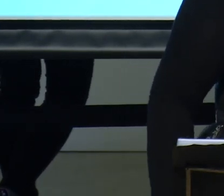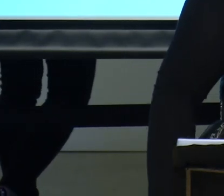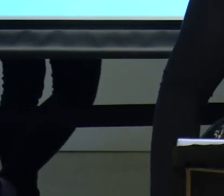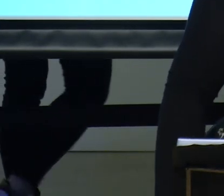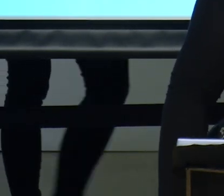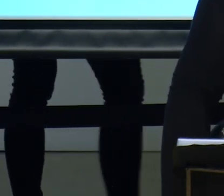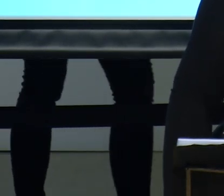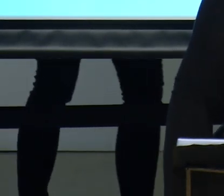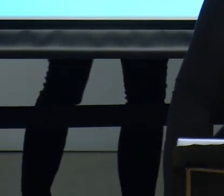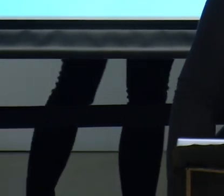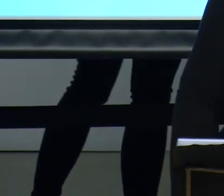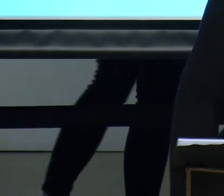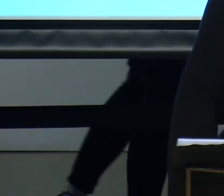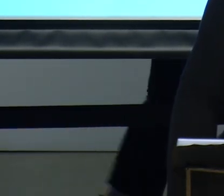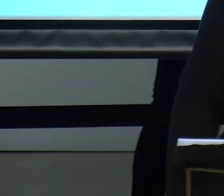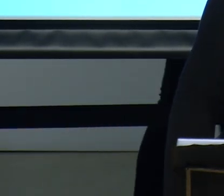i